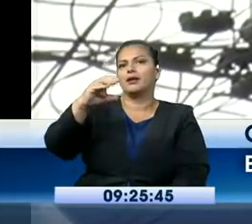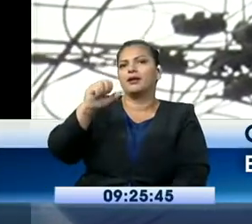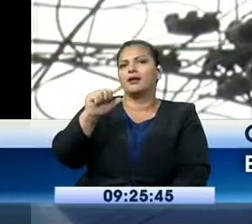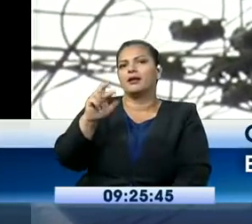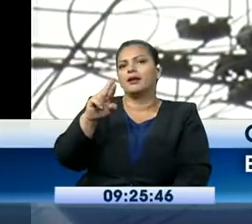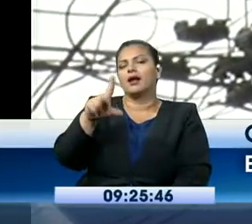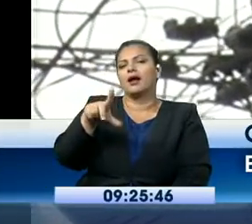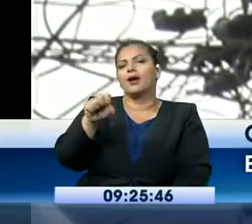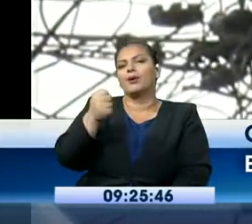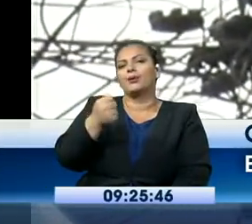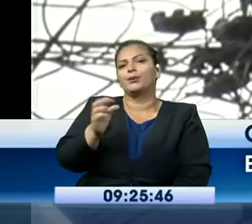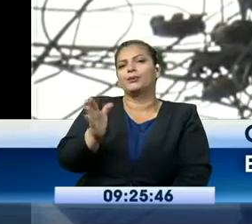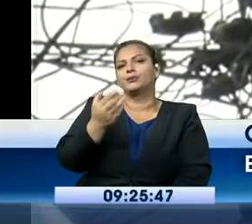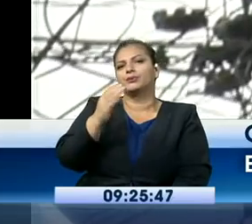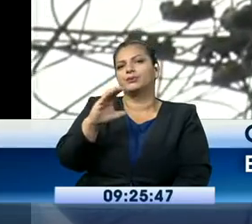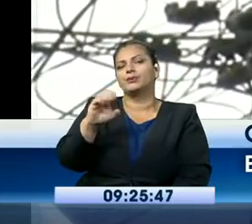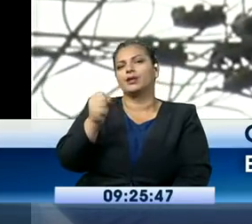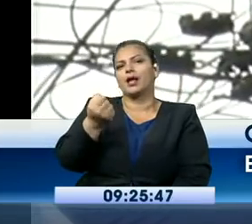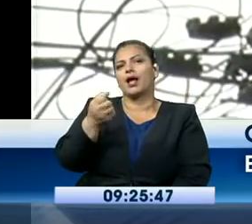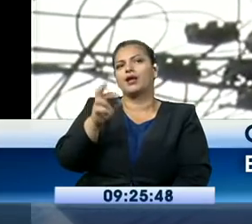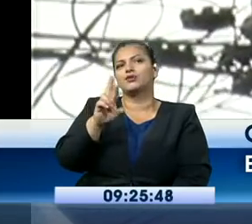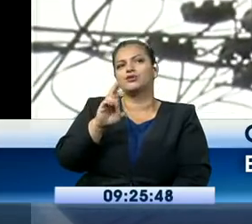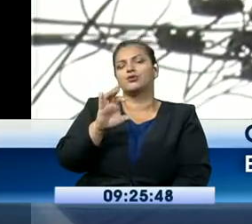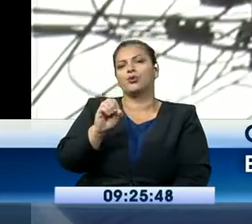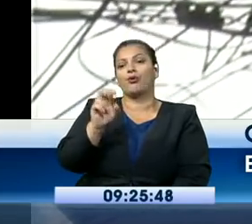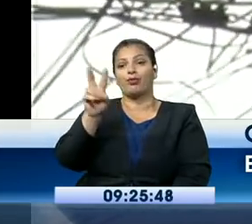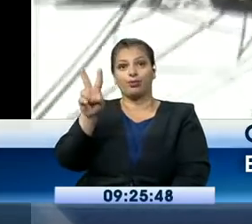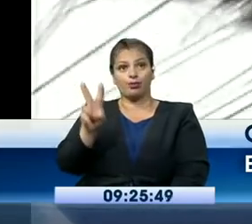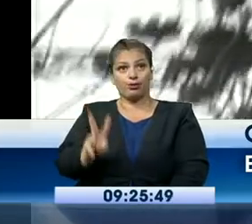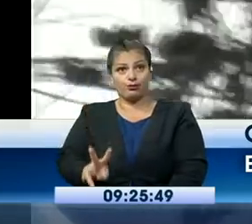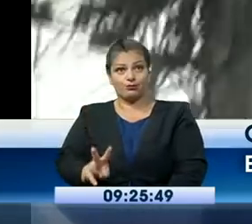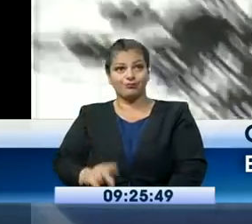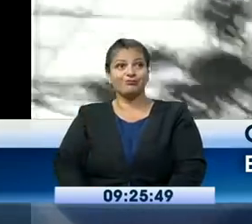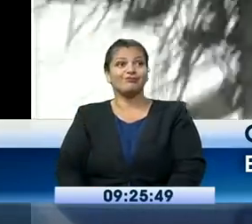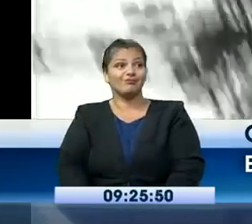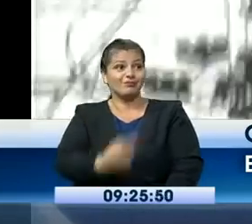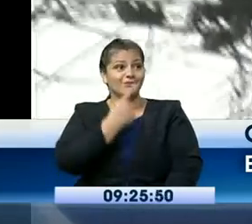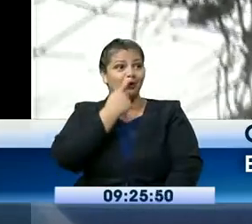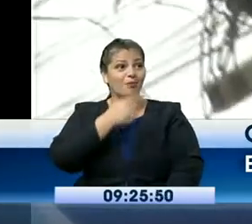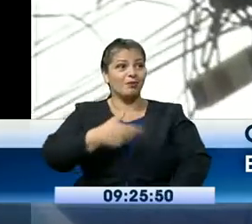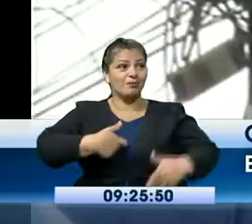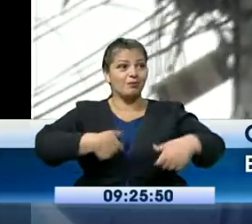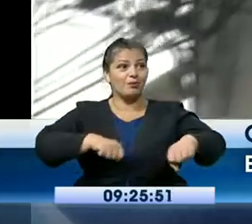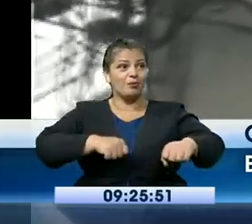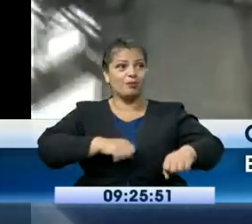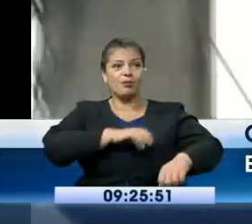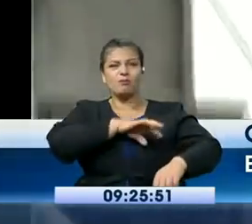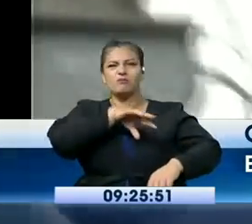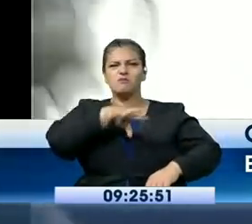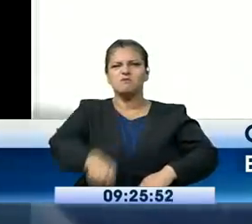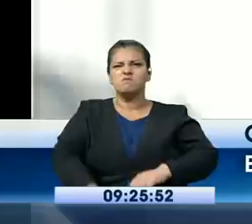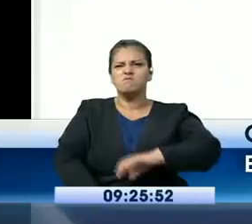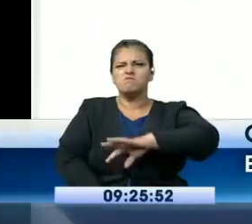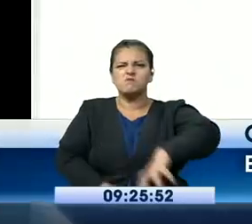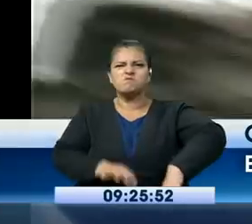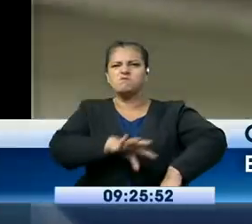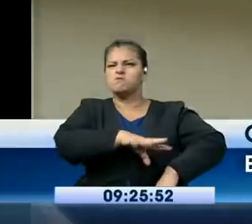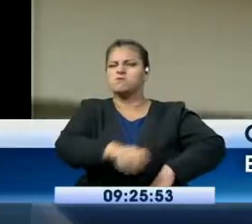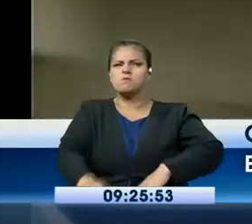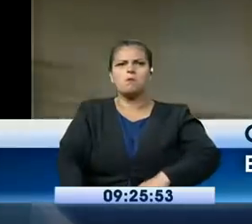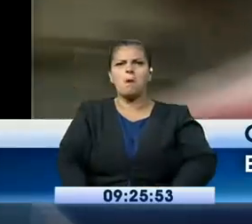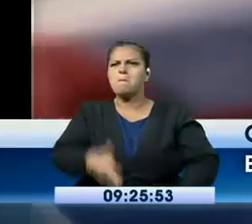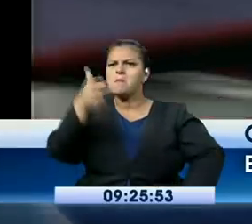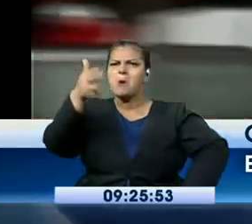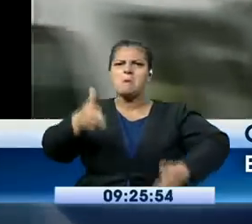instaladas en este lugar los sujetos que andan en motocicletas tratan de despojar a los moradores que